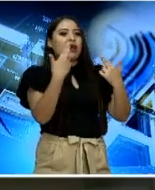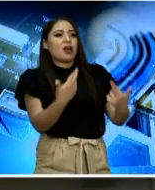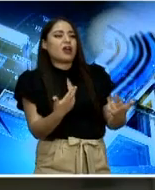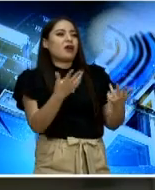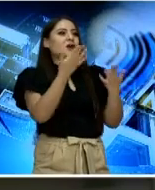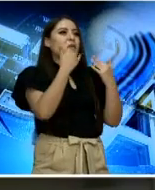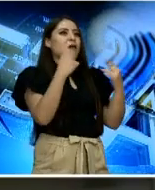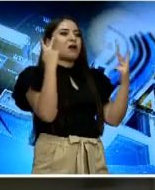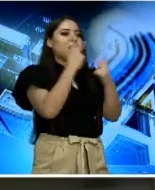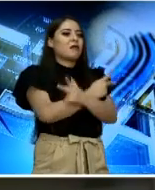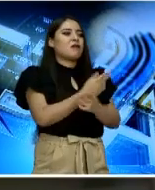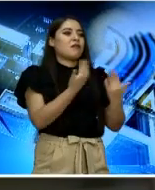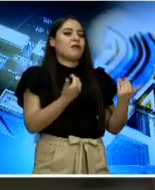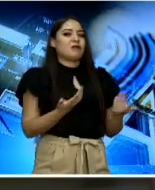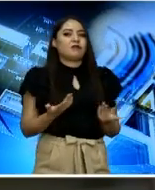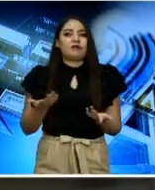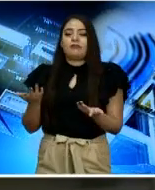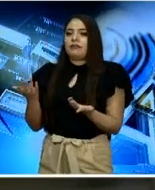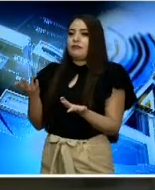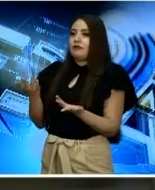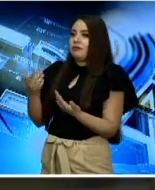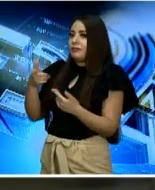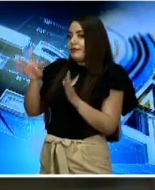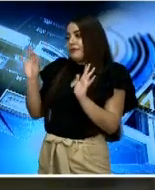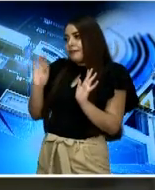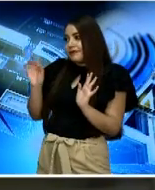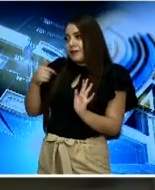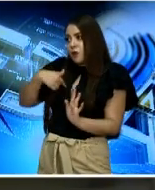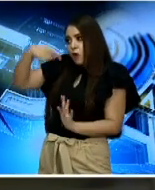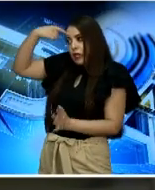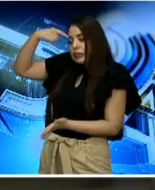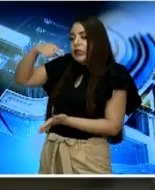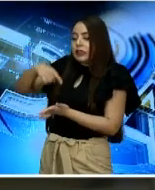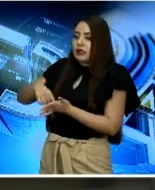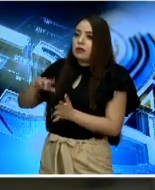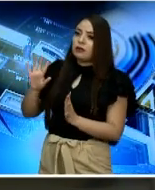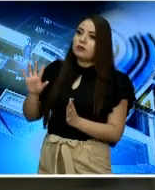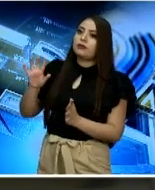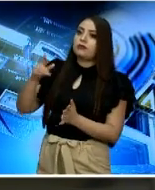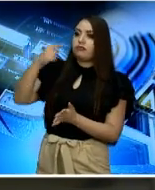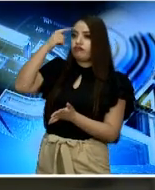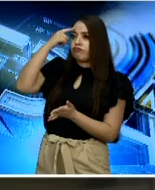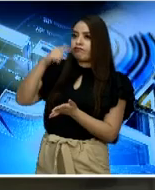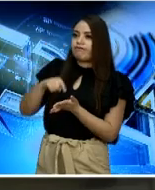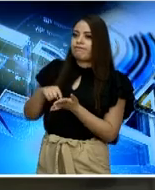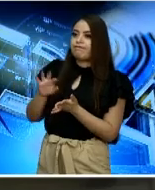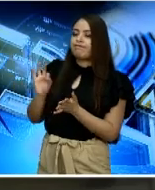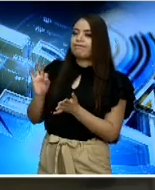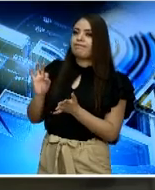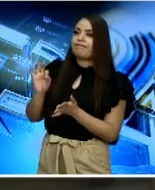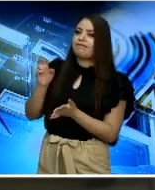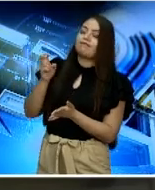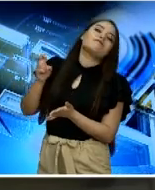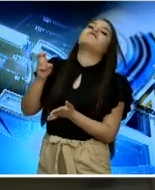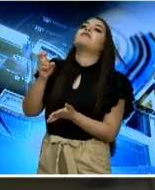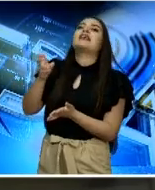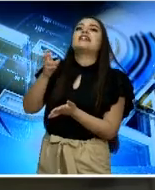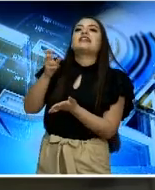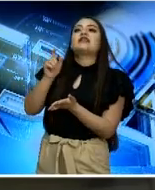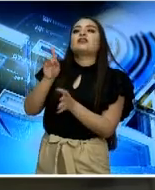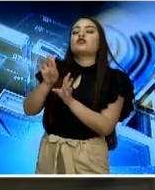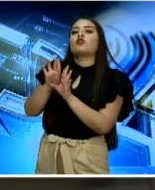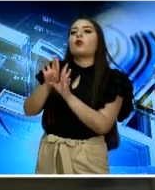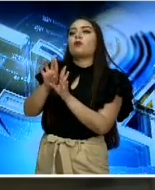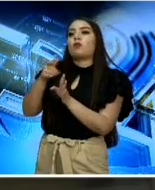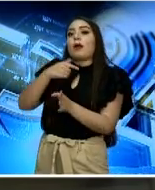un principio, bueno, al menos eso creo yo en lo particular, Valeria, es un agregado que yo